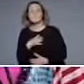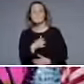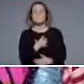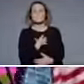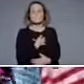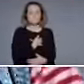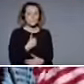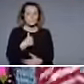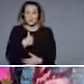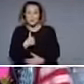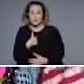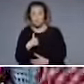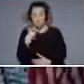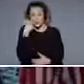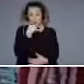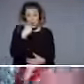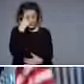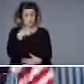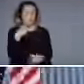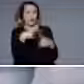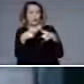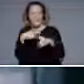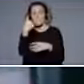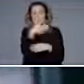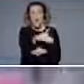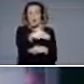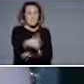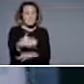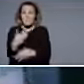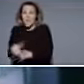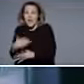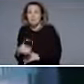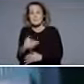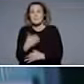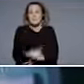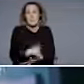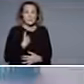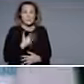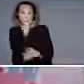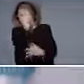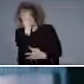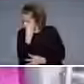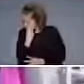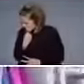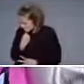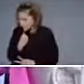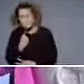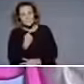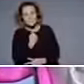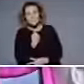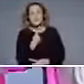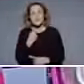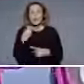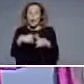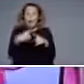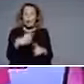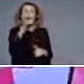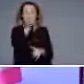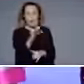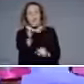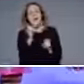Ves solo lo que está mal y que llega a ocultar las cosas buenas.